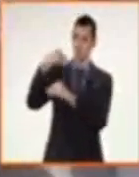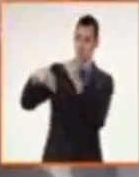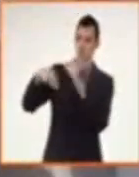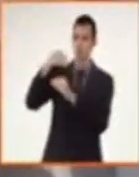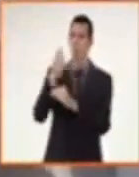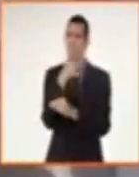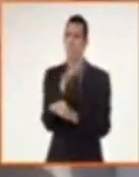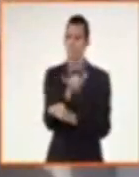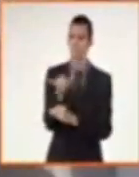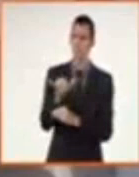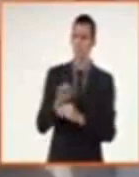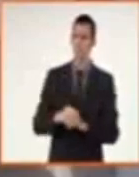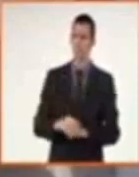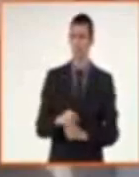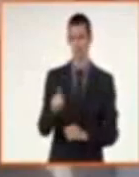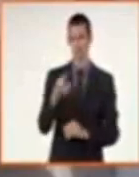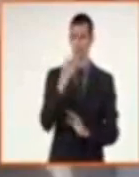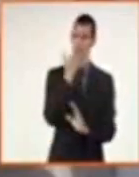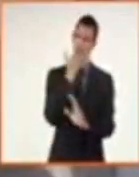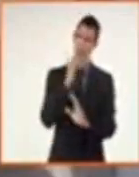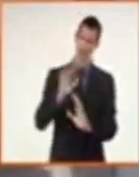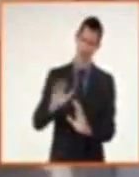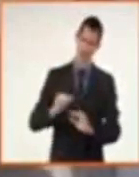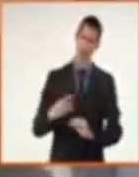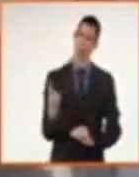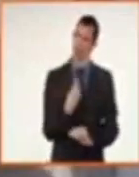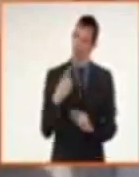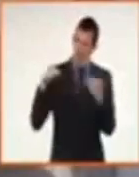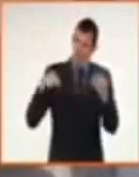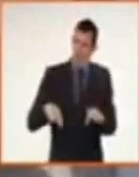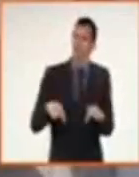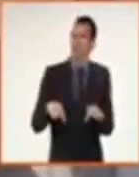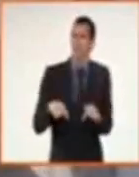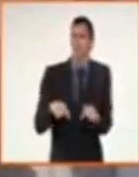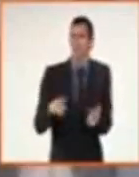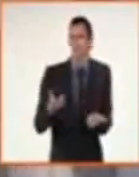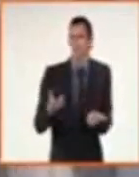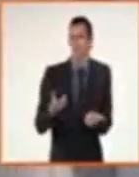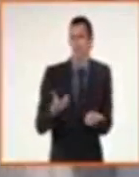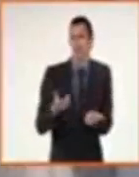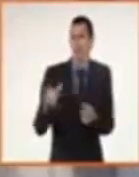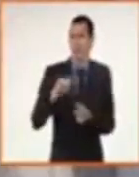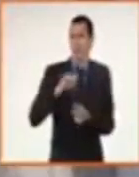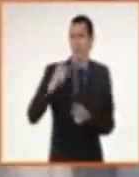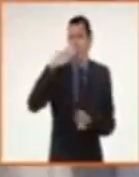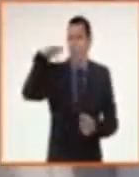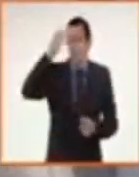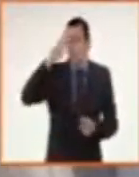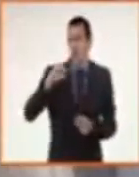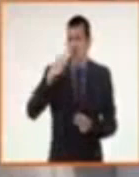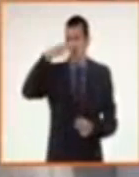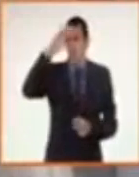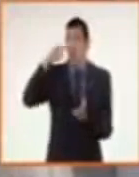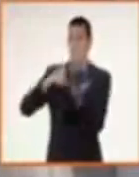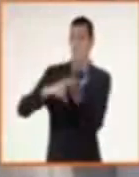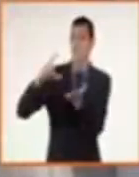está equivocada, nosotros estamos igualito que su país, aquí hay un solo partido, lo que tiene muchos nombres. Entonces, ¿qué quiero